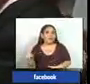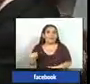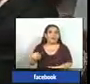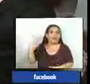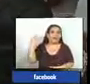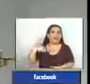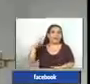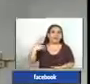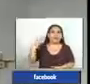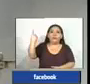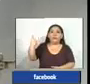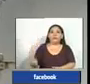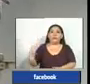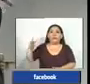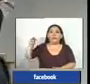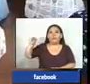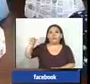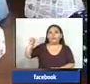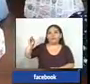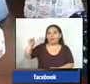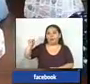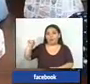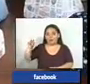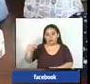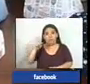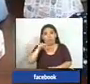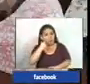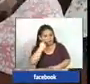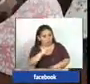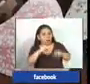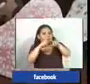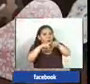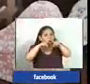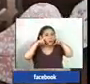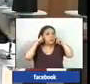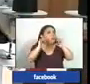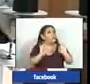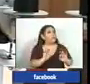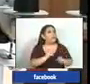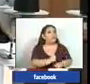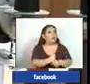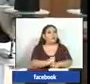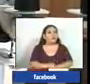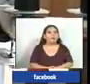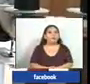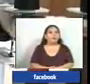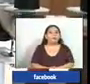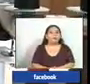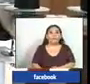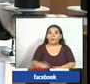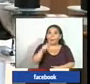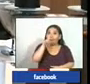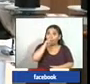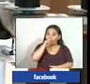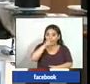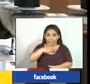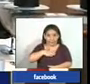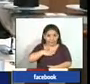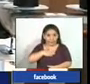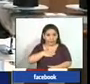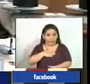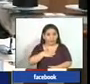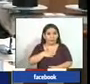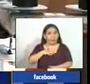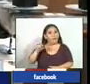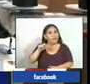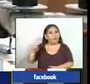de don Martín se obtuvo un producto atractivo y a la vez seguro. Mi papá se